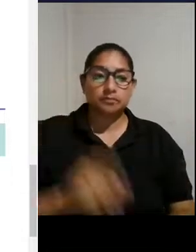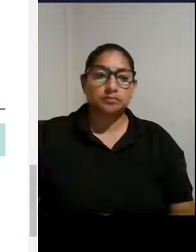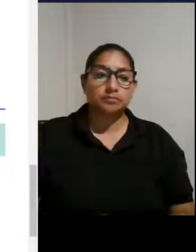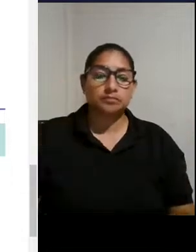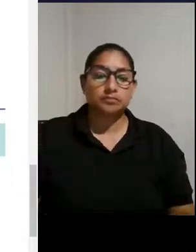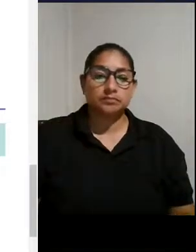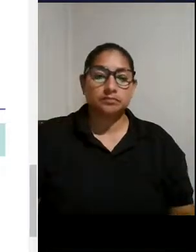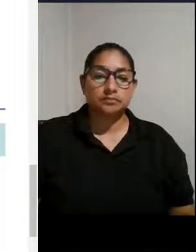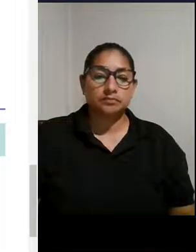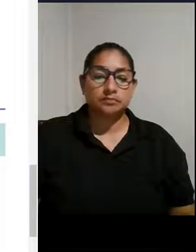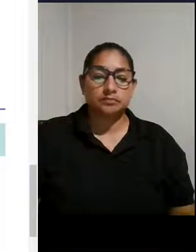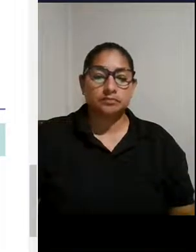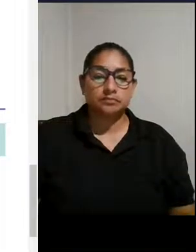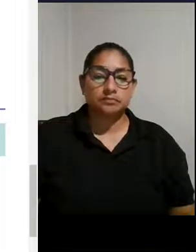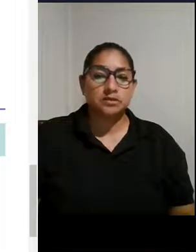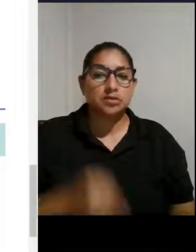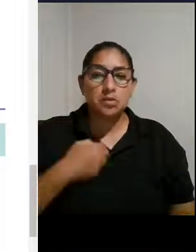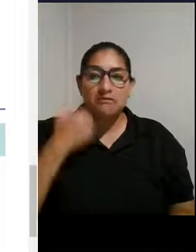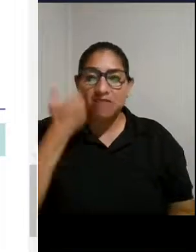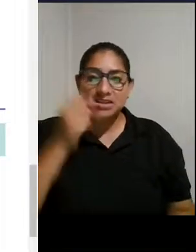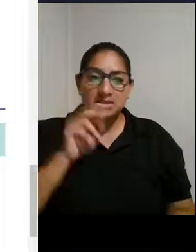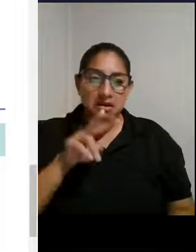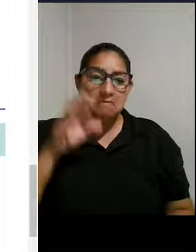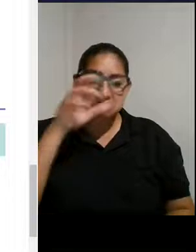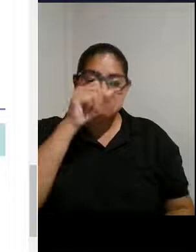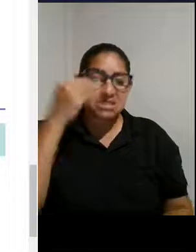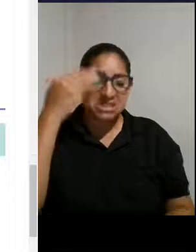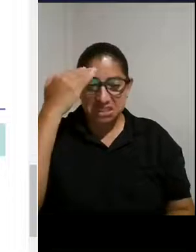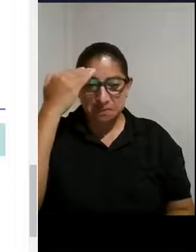y que es como muy intuitivo, es que usted calcule